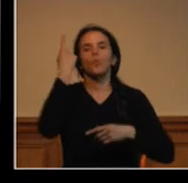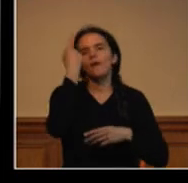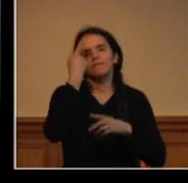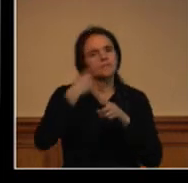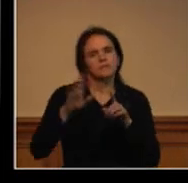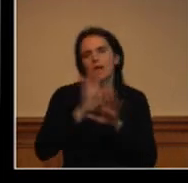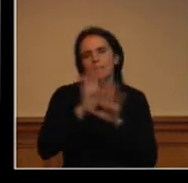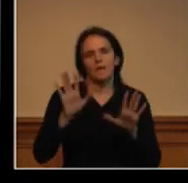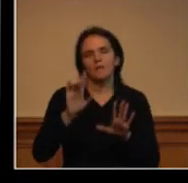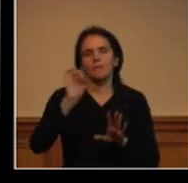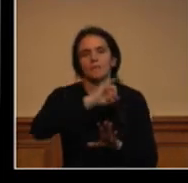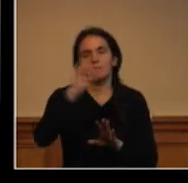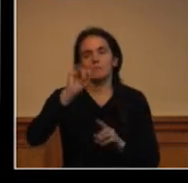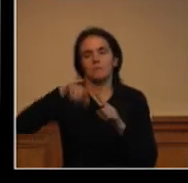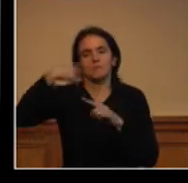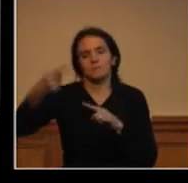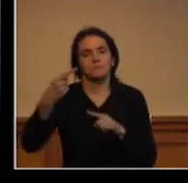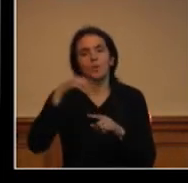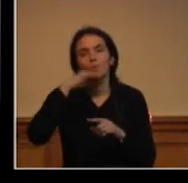ese mensaje.